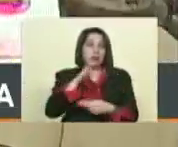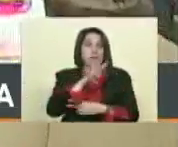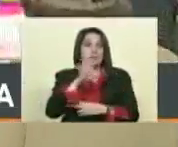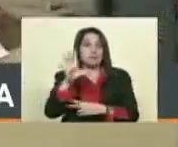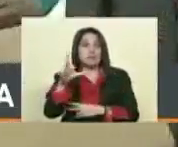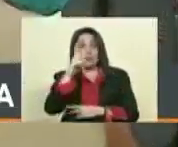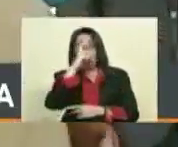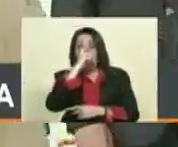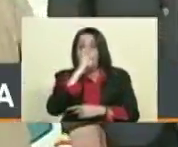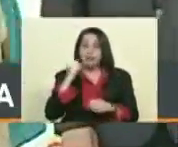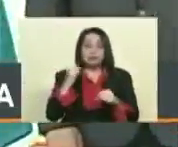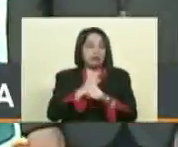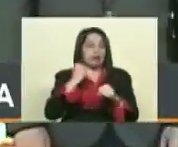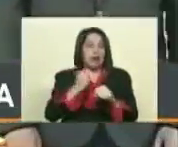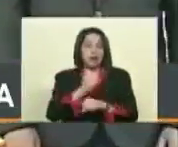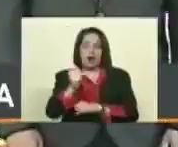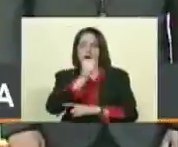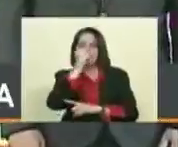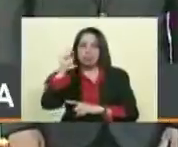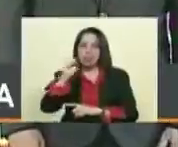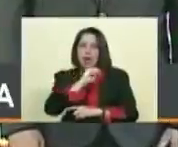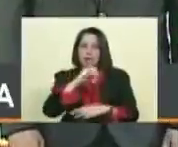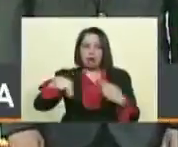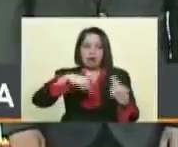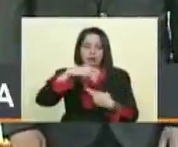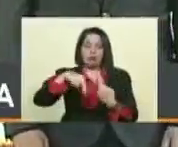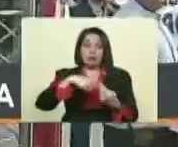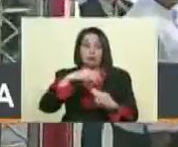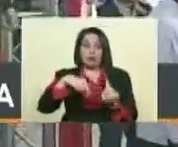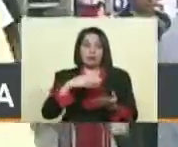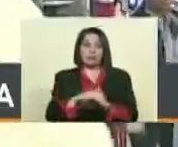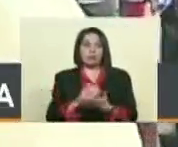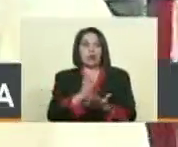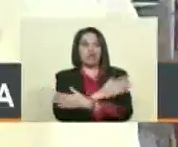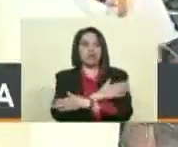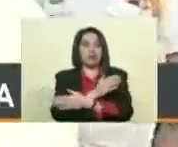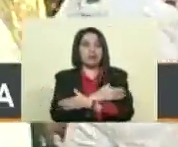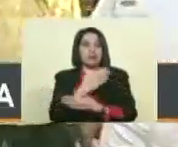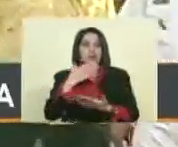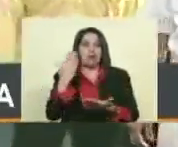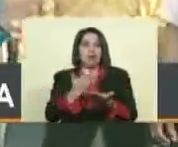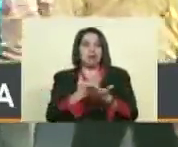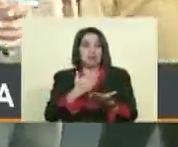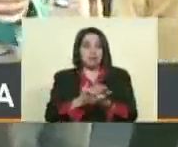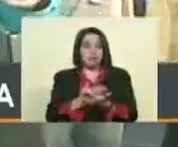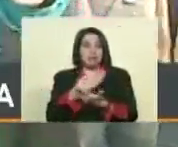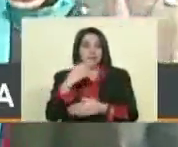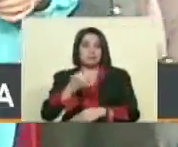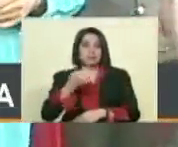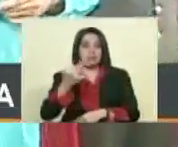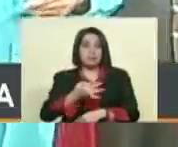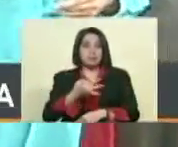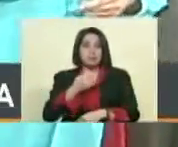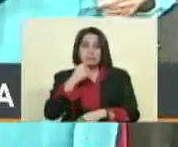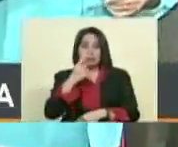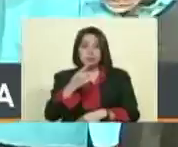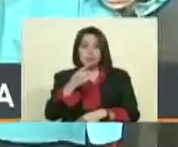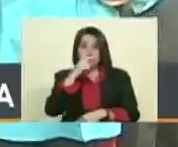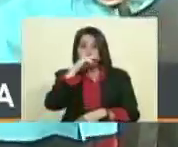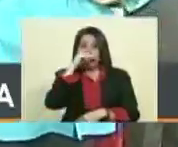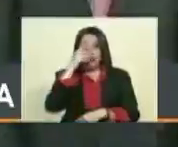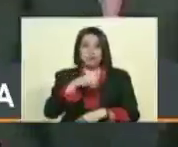45 años en batalla. Los felicito, de verdad, los guaraguaos. Es impresionante. Yo les puedo decir que estos